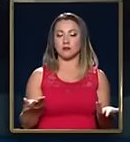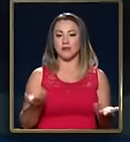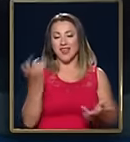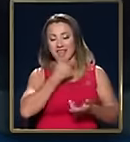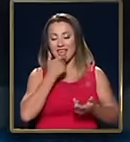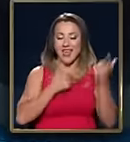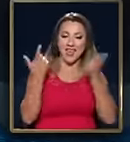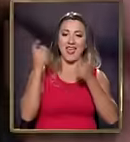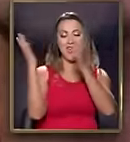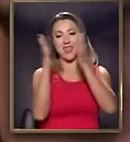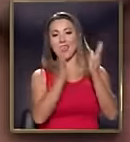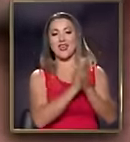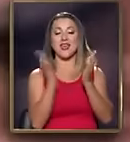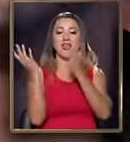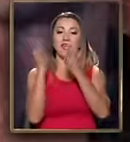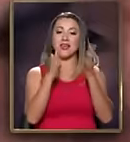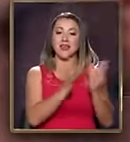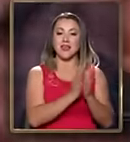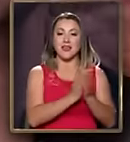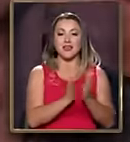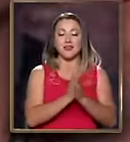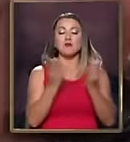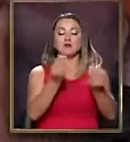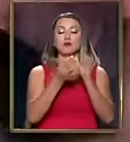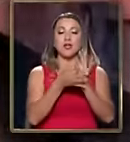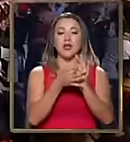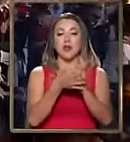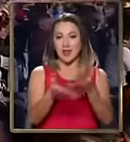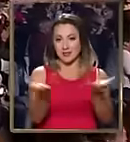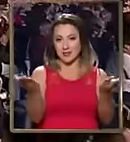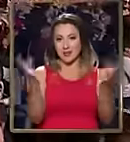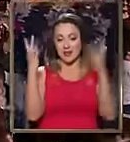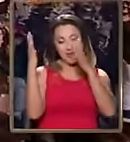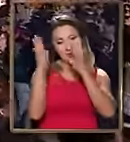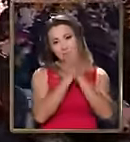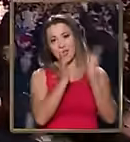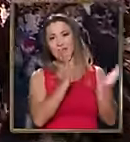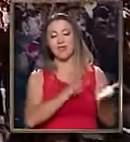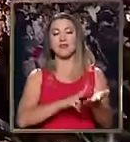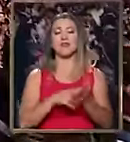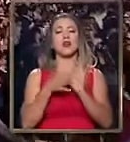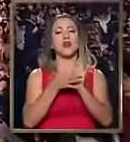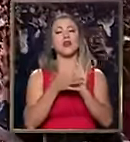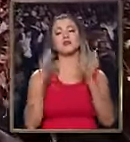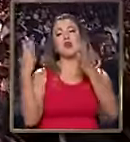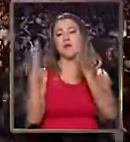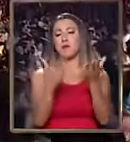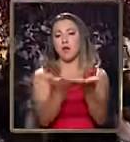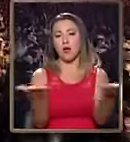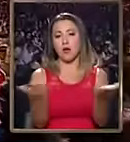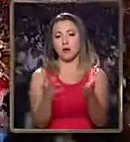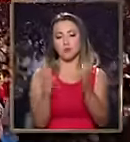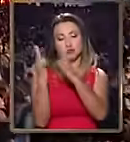Oye, fíjate tú, muchas gracias. Les agradezco sus aplausos.